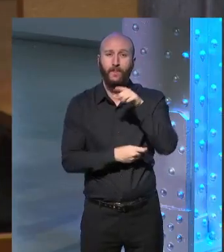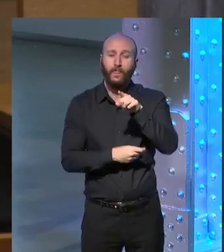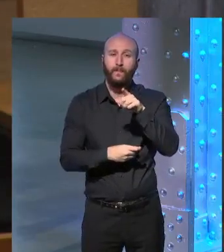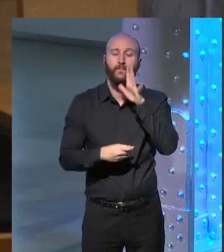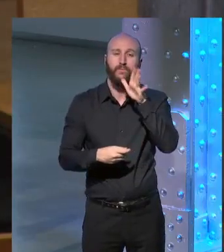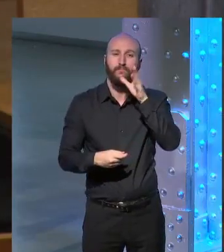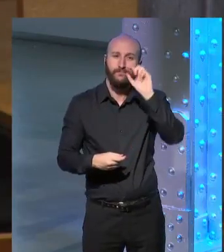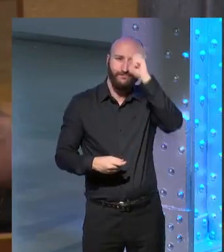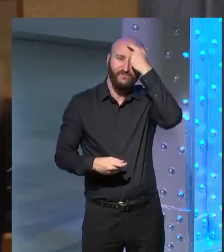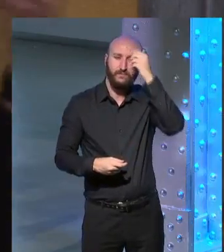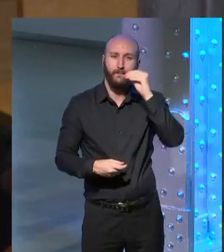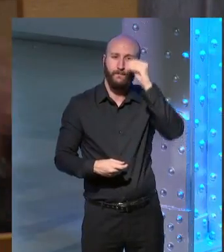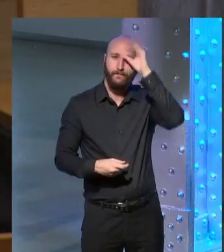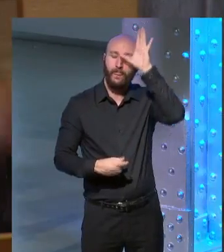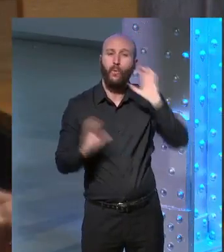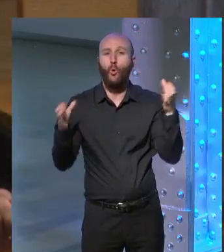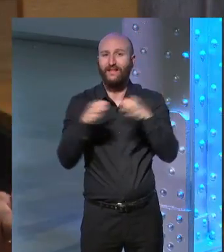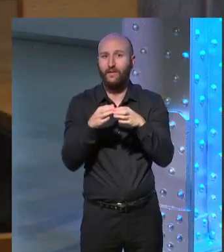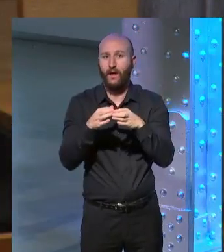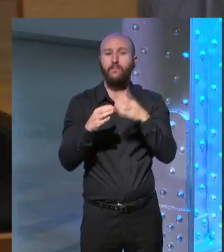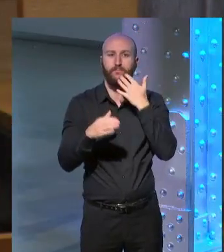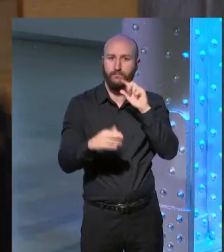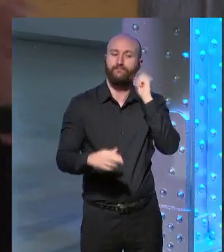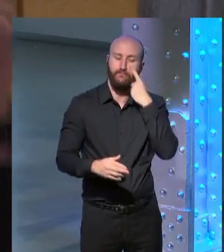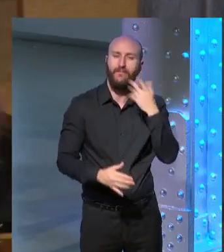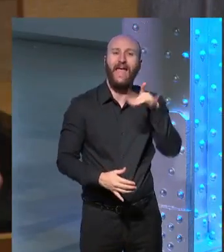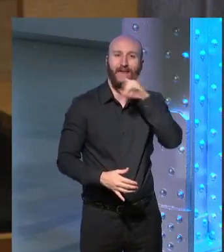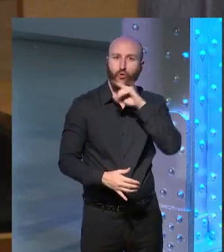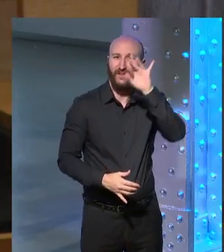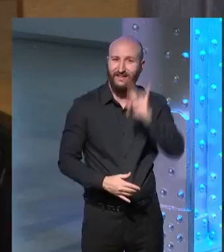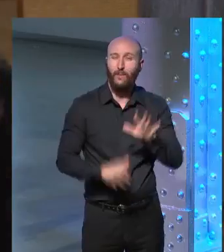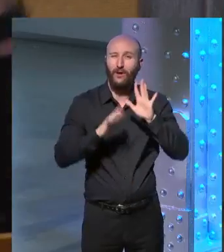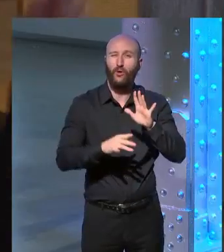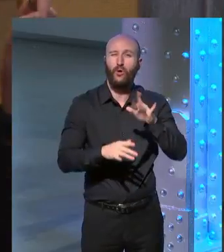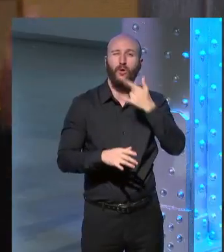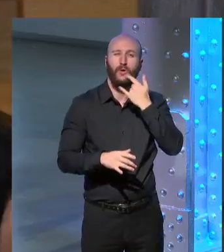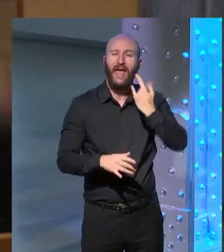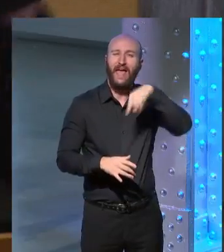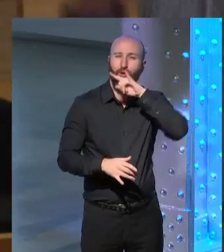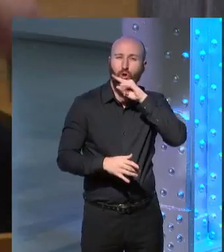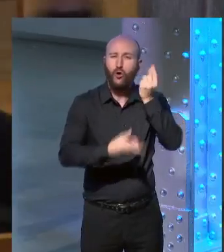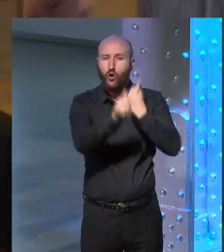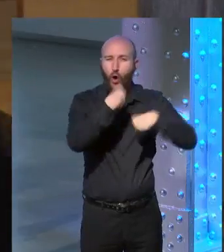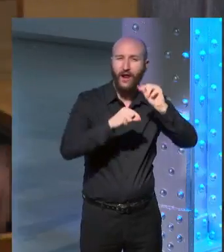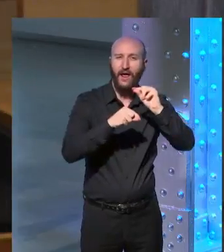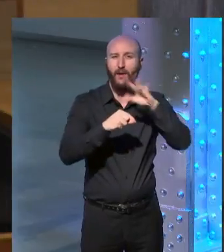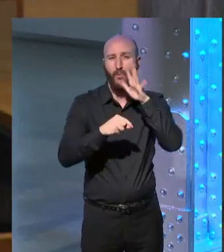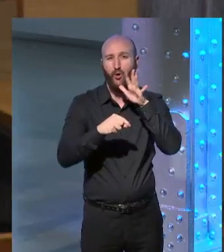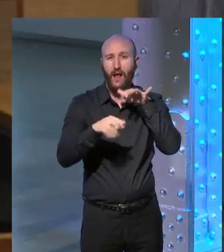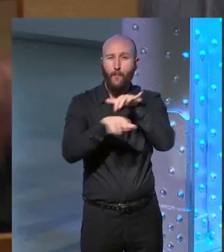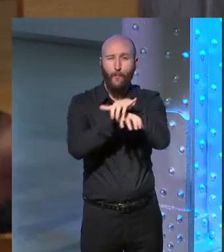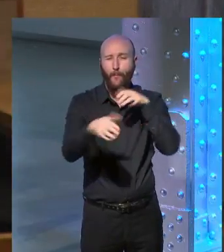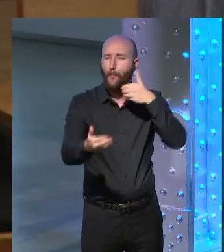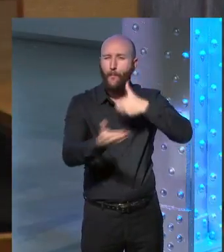de inteligencia colectiva. Claro que puedo entrar y poner un error. Sí. ¿Cuánto va a tardar ese error en ser subsanado por los miles de usuarios de